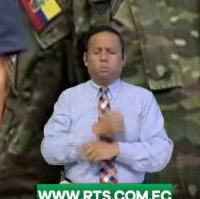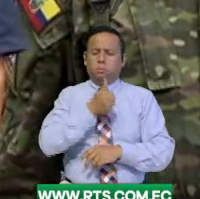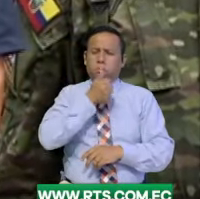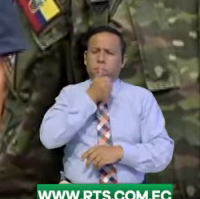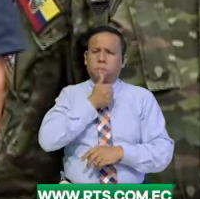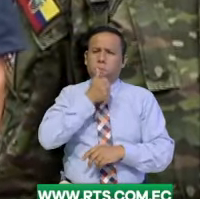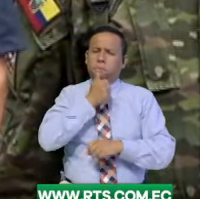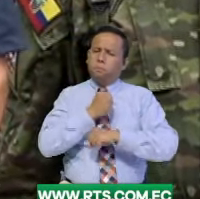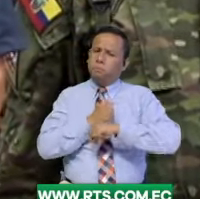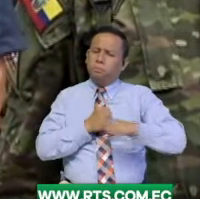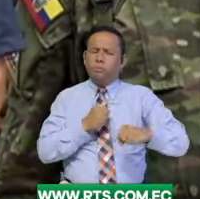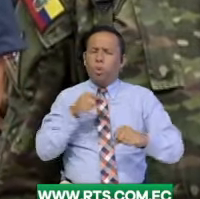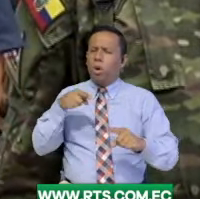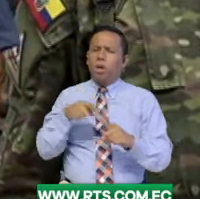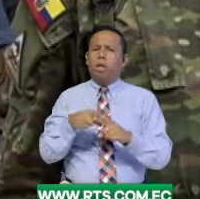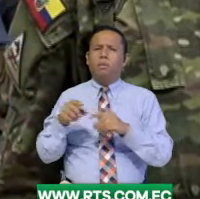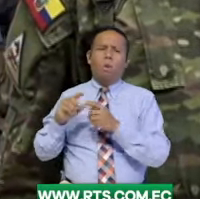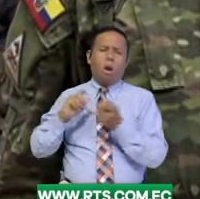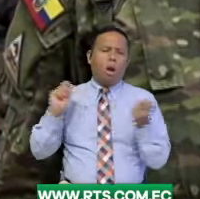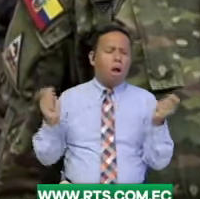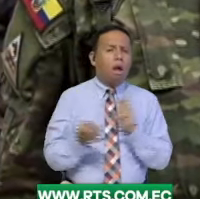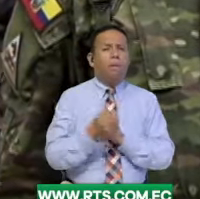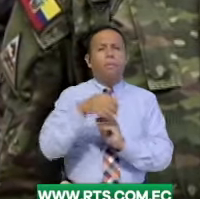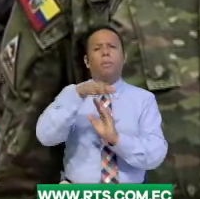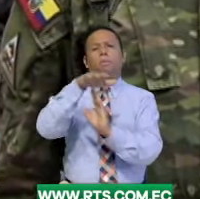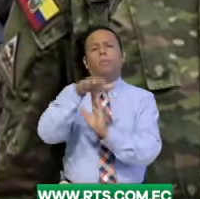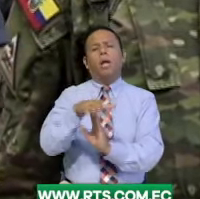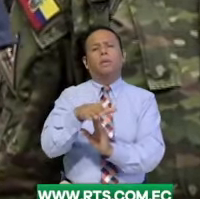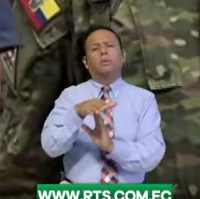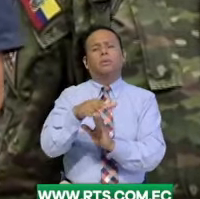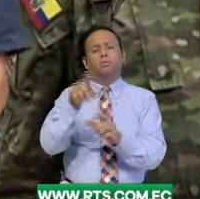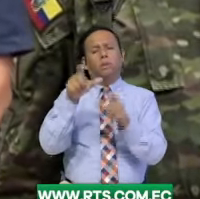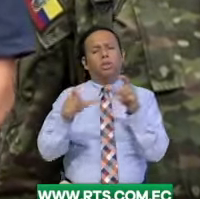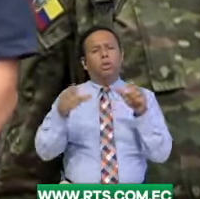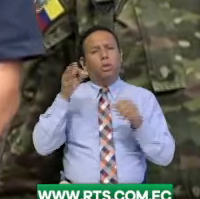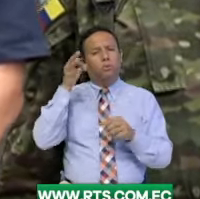por devolver la paz a nuestro país y construir el sueño de un mejor futuro para todos.